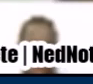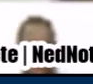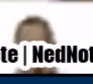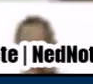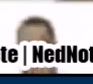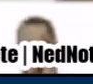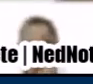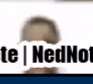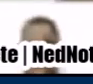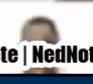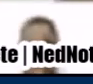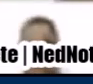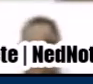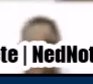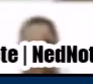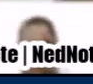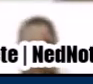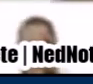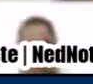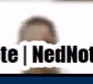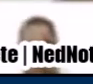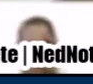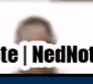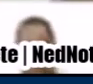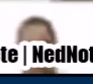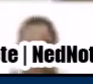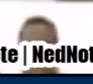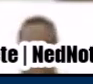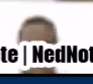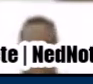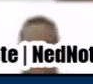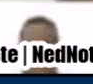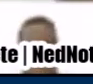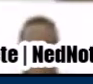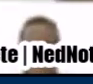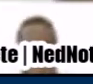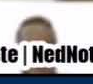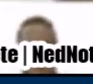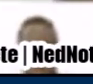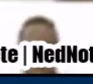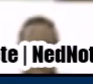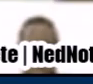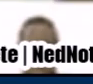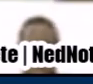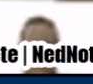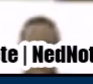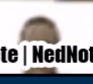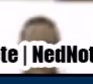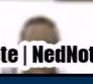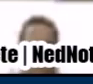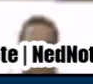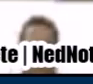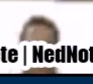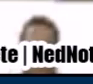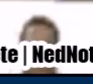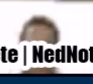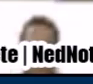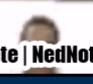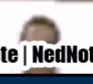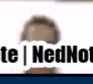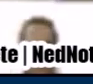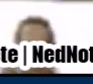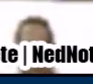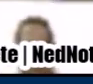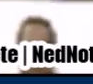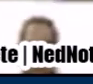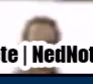barranco del ego, del resentimiento y de no pensar en Venezuela. Ya hoy no lo reconocen. Ya hoy